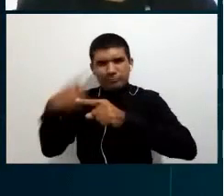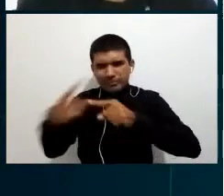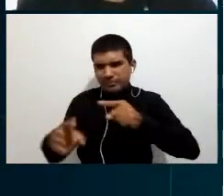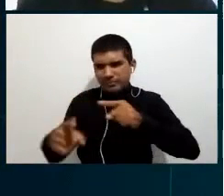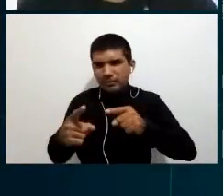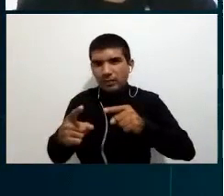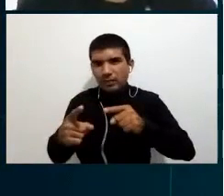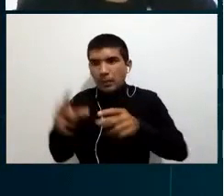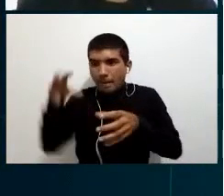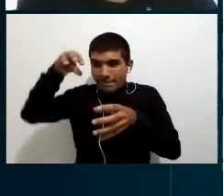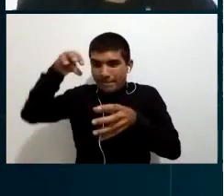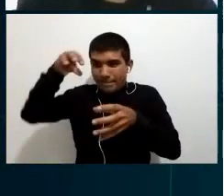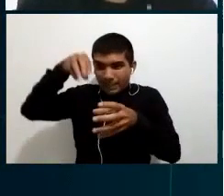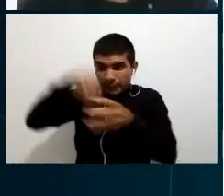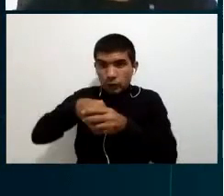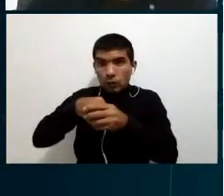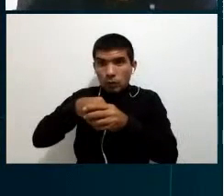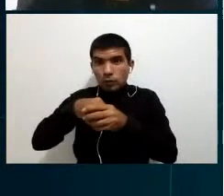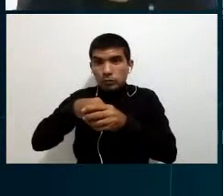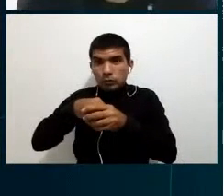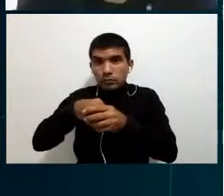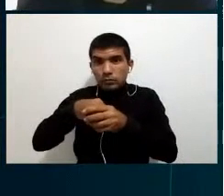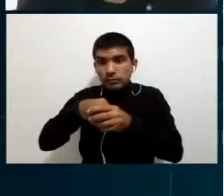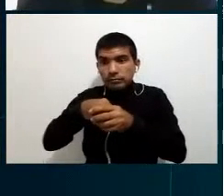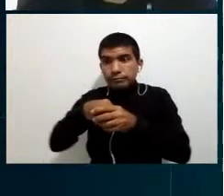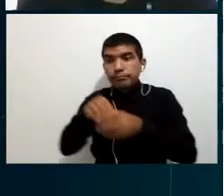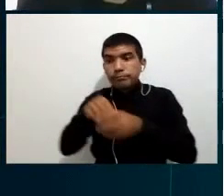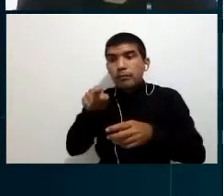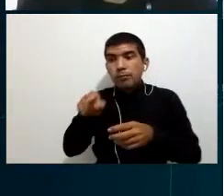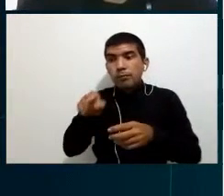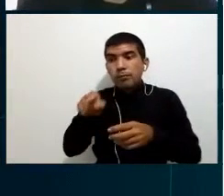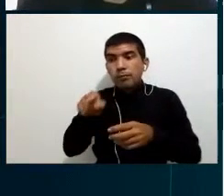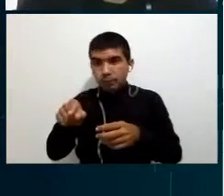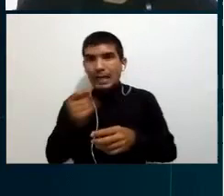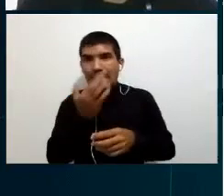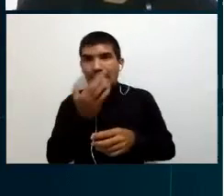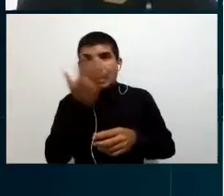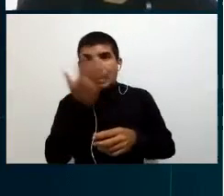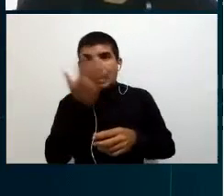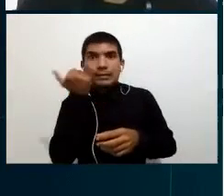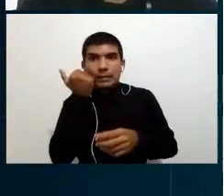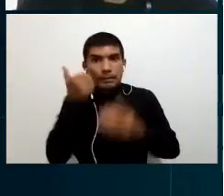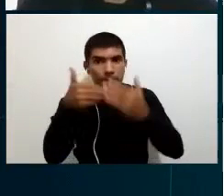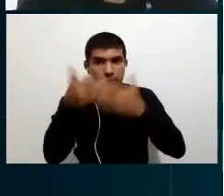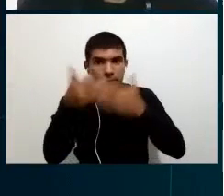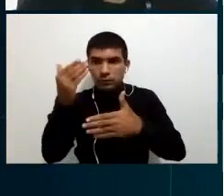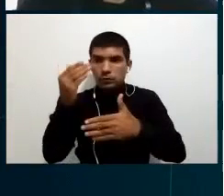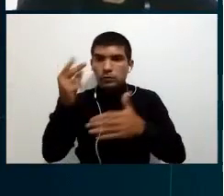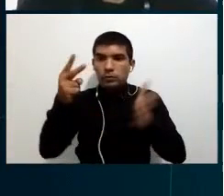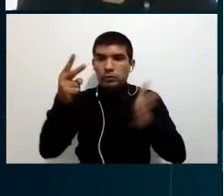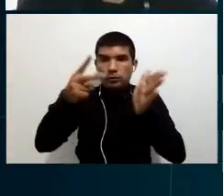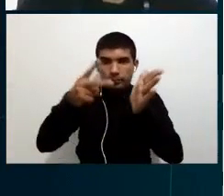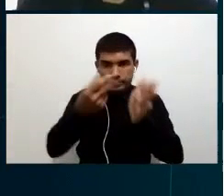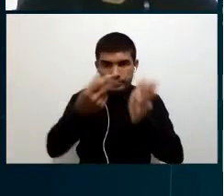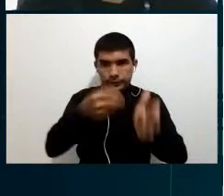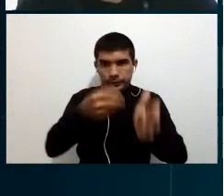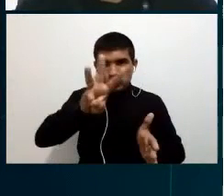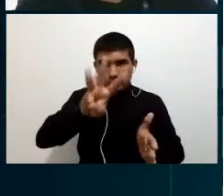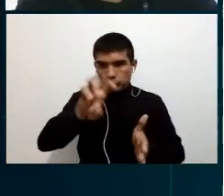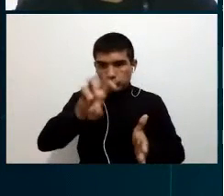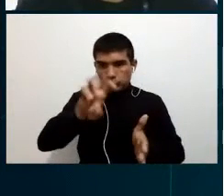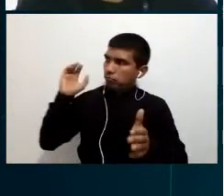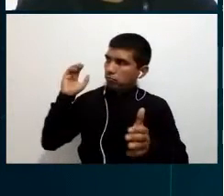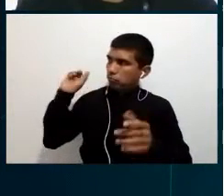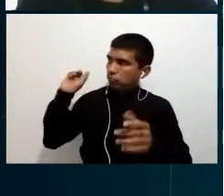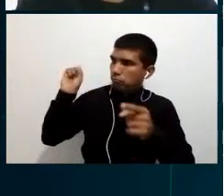comercializables desde el año 2018. Acá tenemos lo que se presenta en la figura, es una bahía